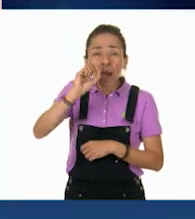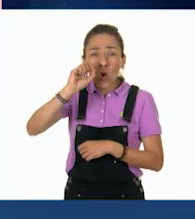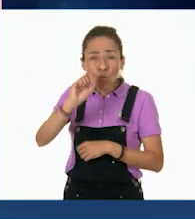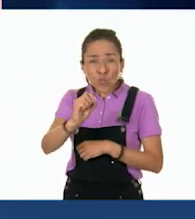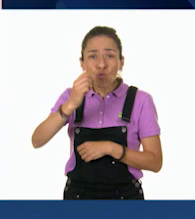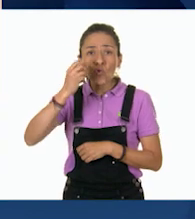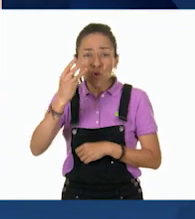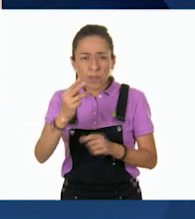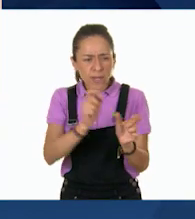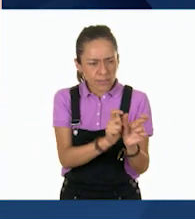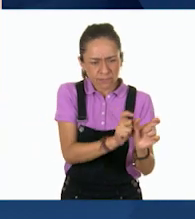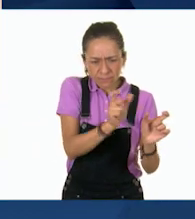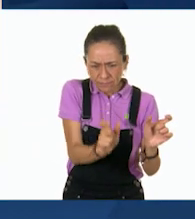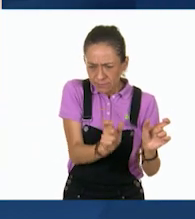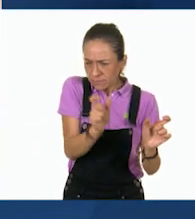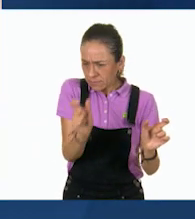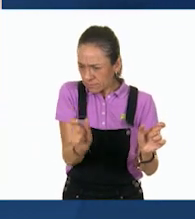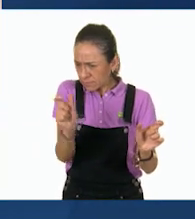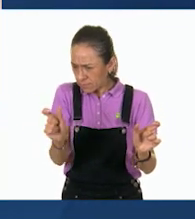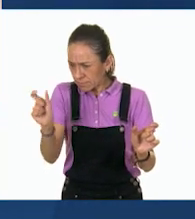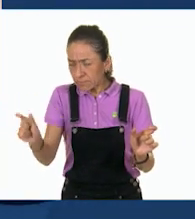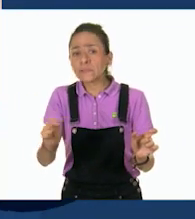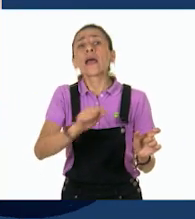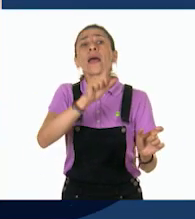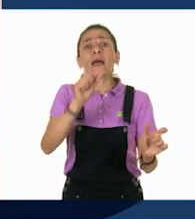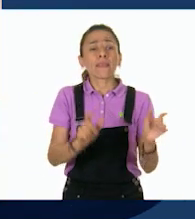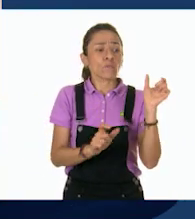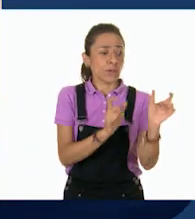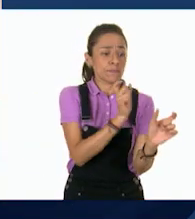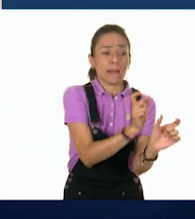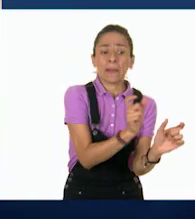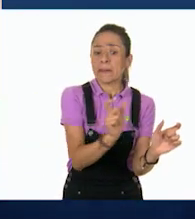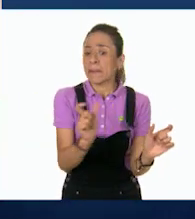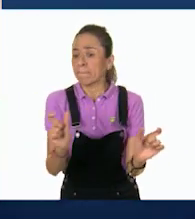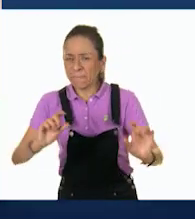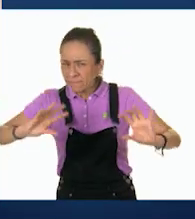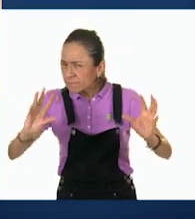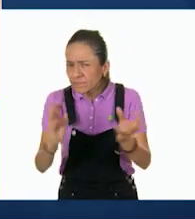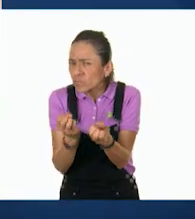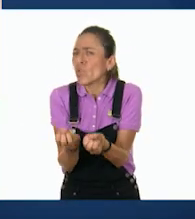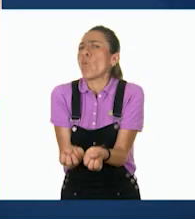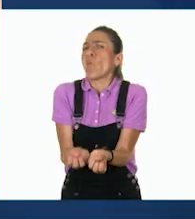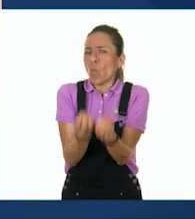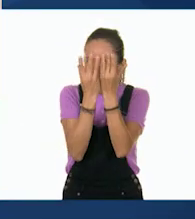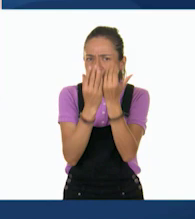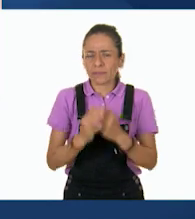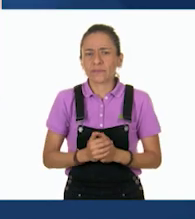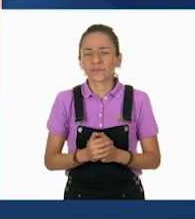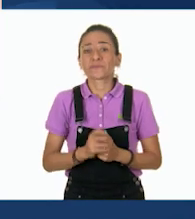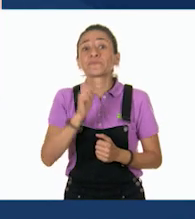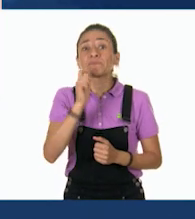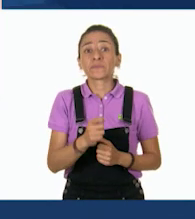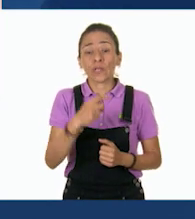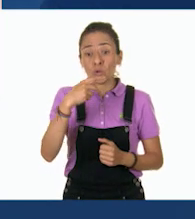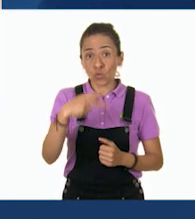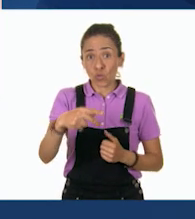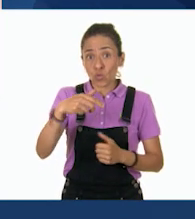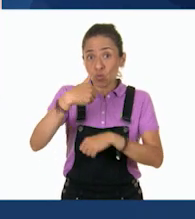sucesión? ¿Cuántos términos en total forman la sucesión? ¿Cuál término ocupa la quinta